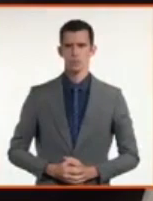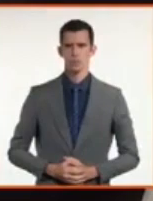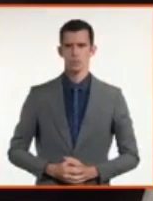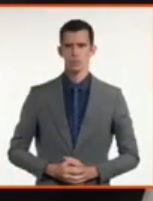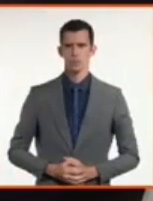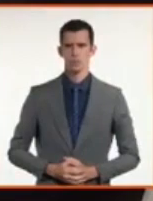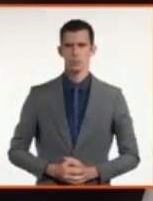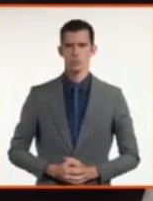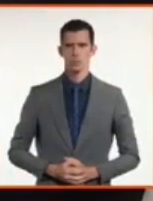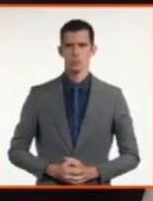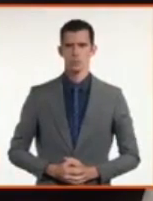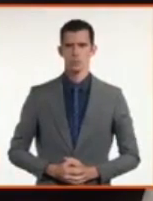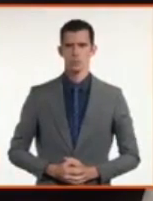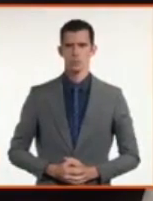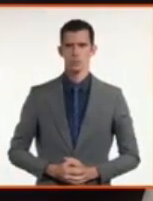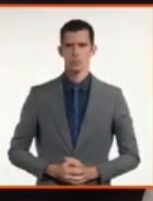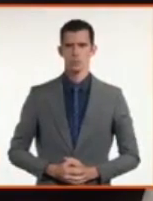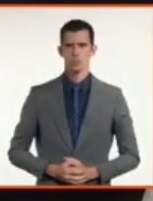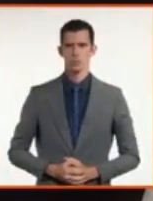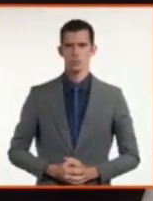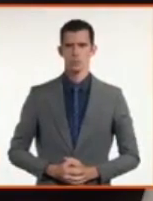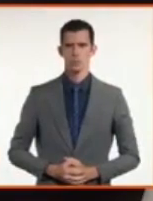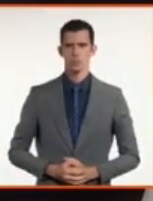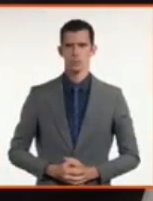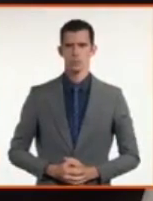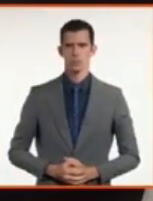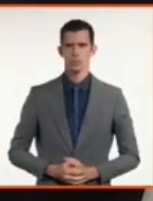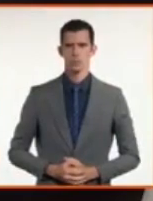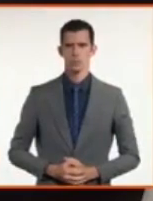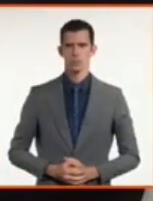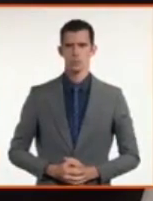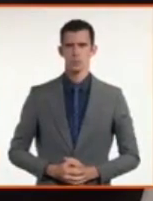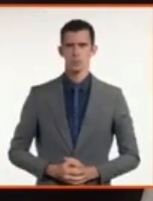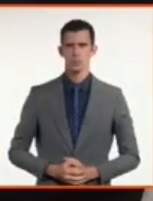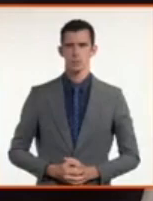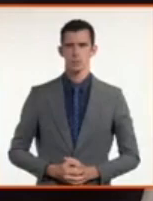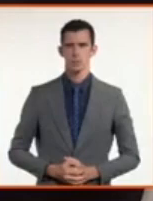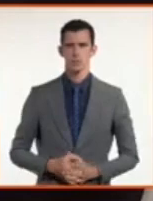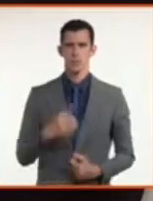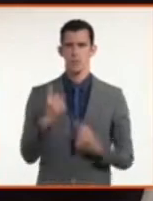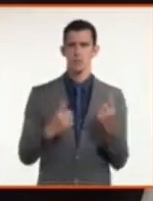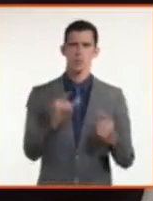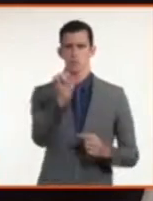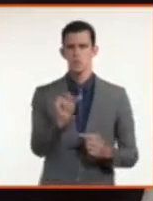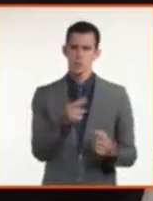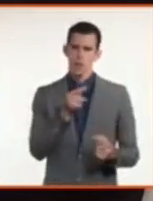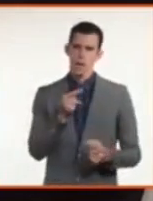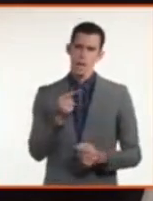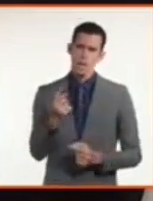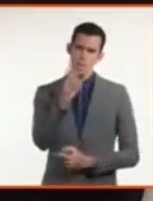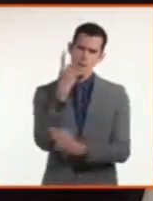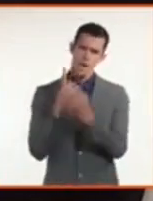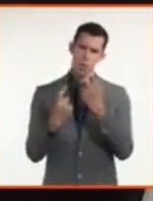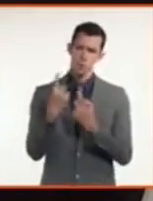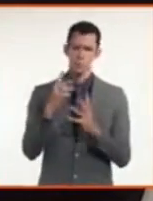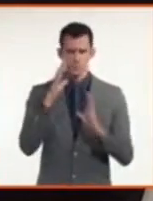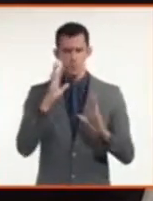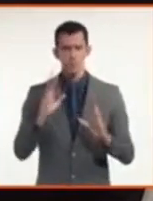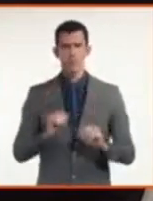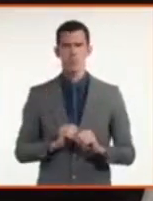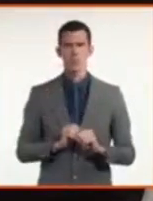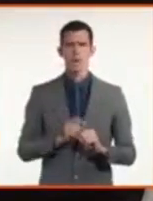las pasarelas de pago que si en las pasarelas de pagos la tasa de cambio en estos momentos de 1.24 y no